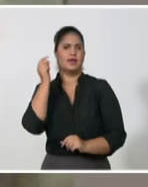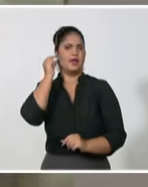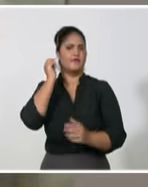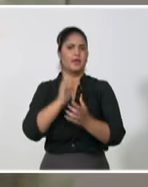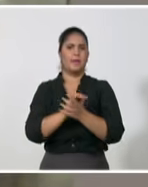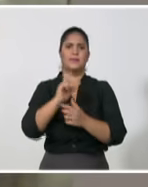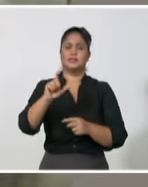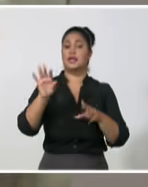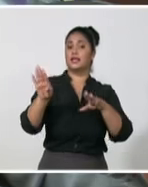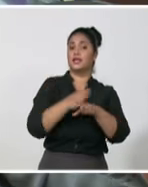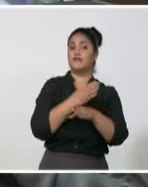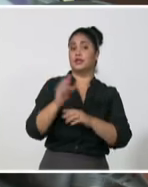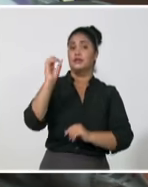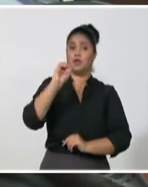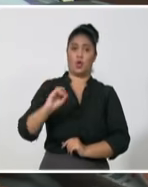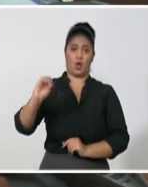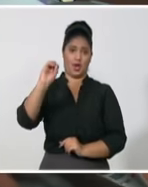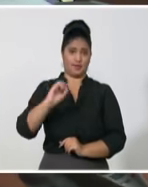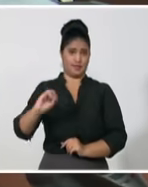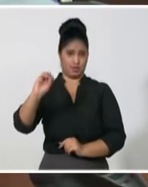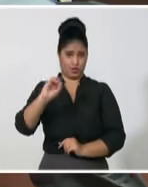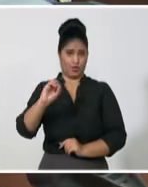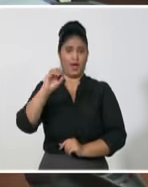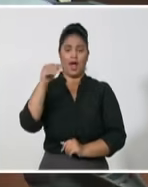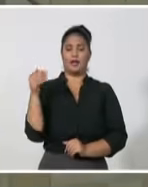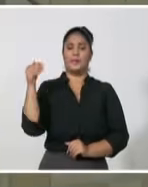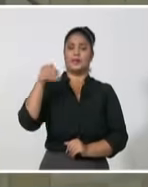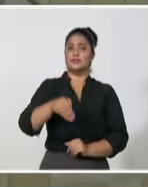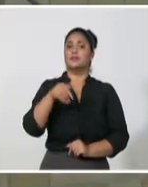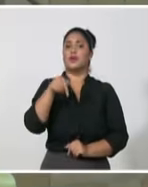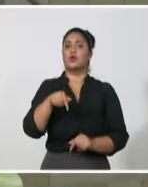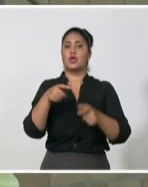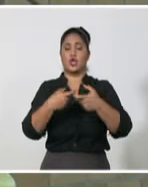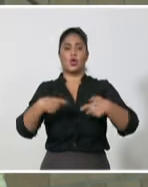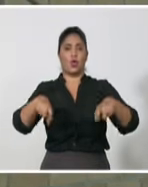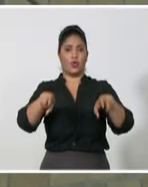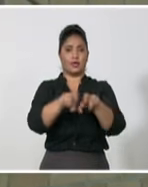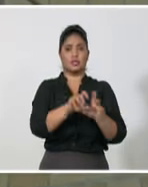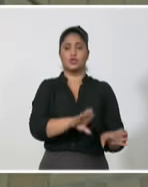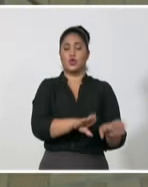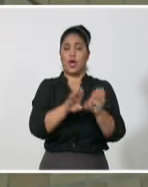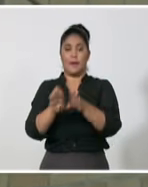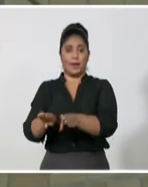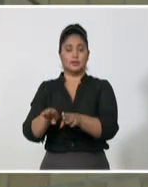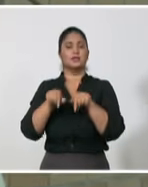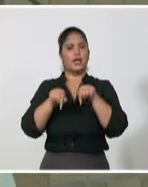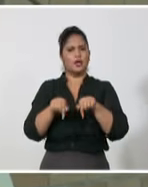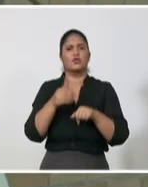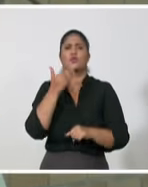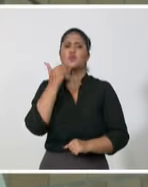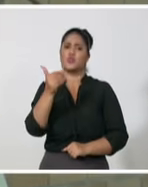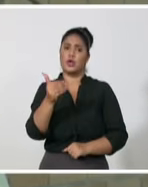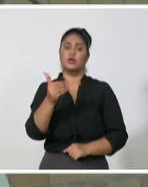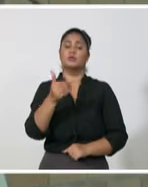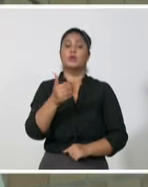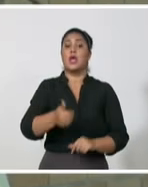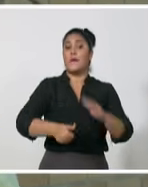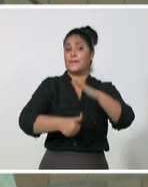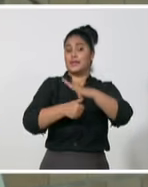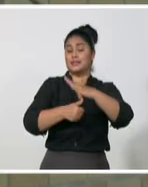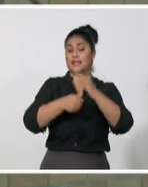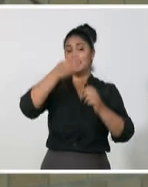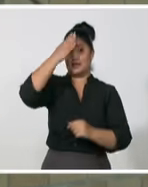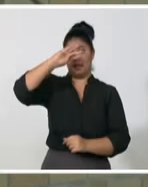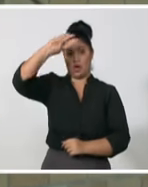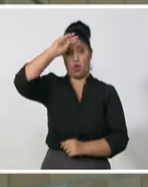presentará durante la sesión dominical de este congreso como colofón de un debate crítico y transformador el presidente cubano miguel díaz-canel